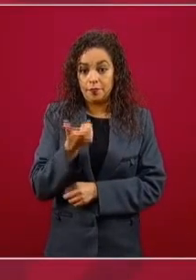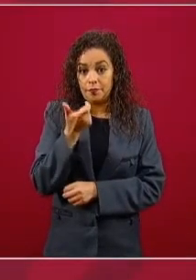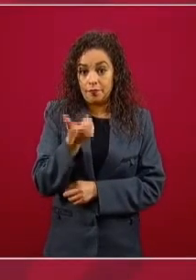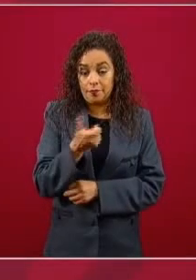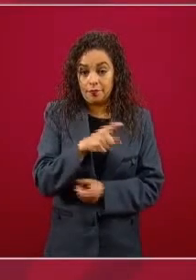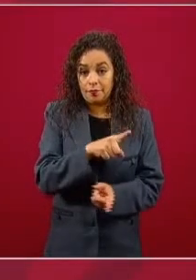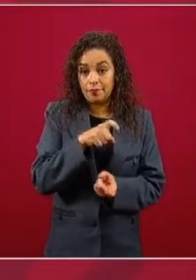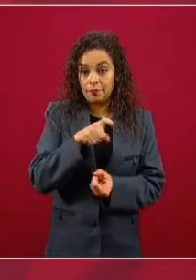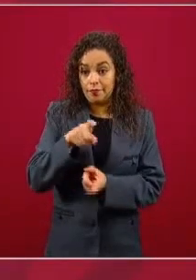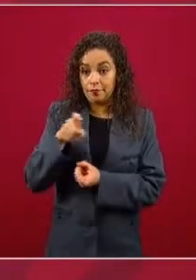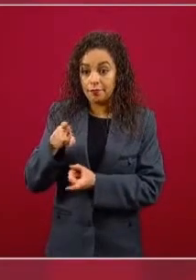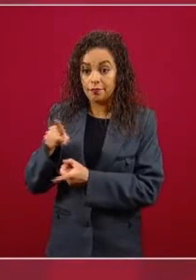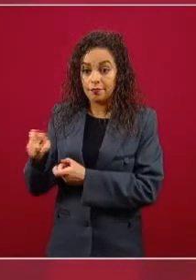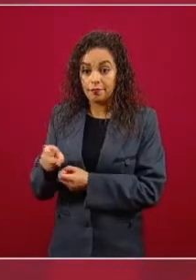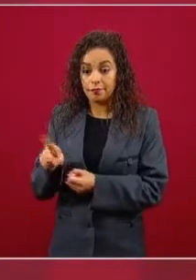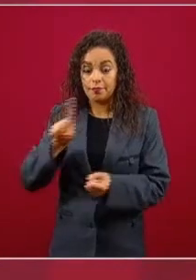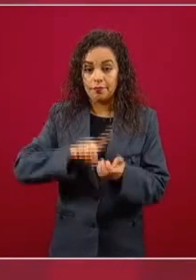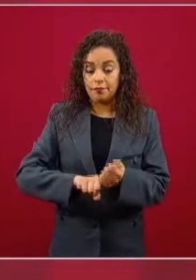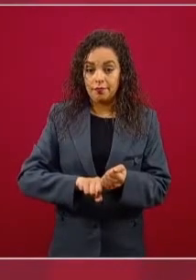a